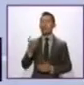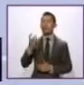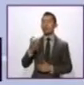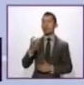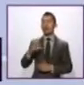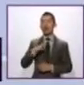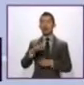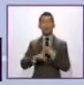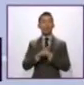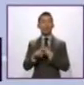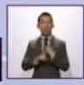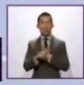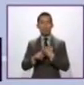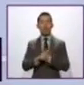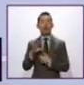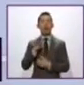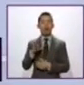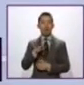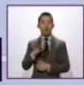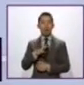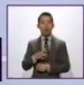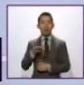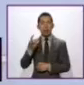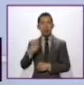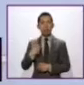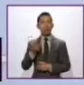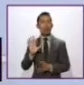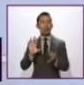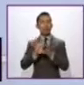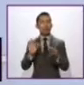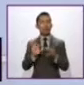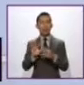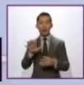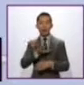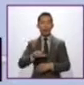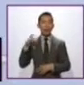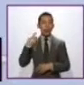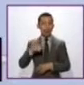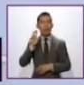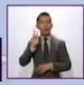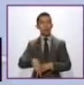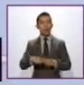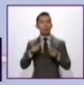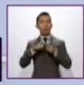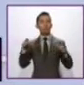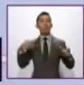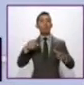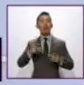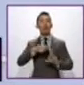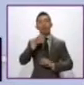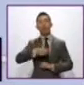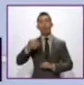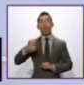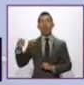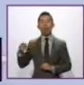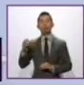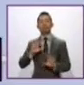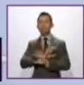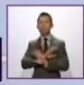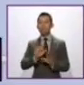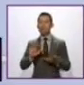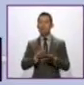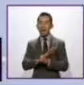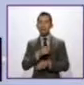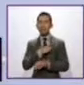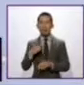problema que ha existido y es un problema del que he venido platicando. Querétaro ha crecido totalmente desorganizado. Lo tenemos que hacer. No